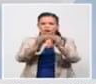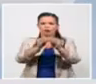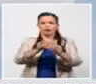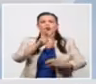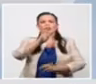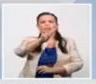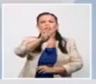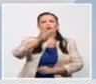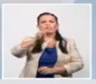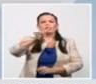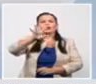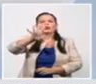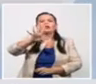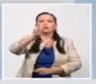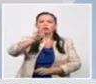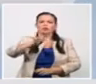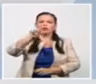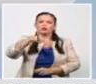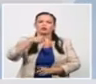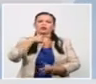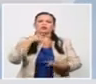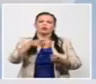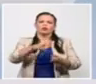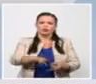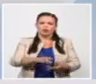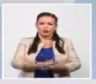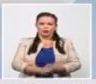225, una letalidad de